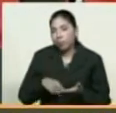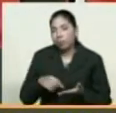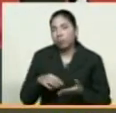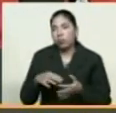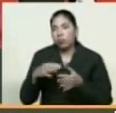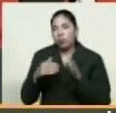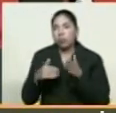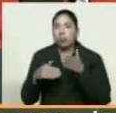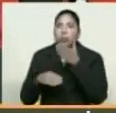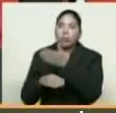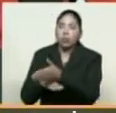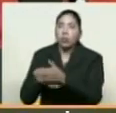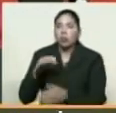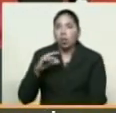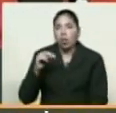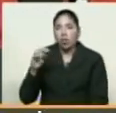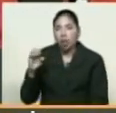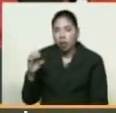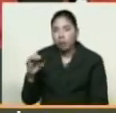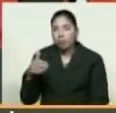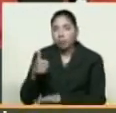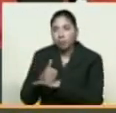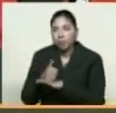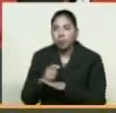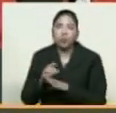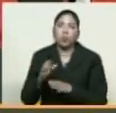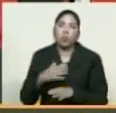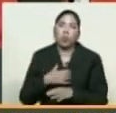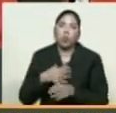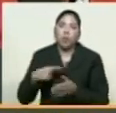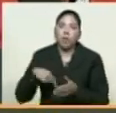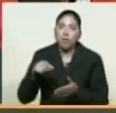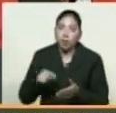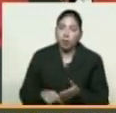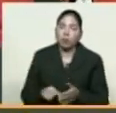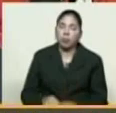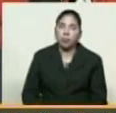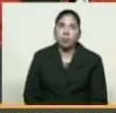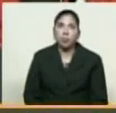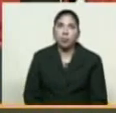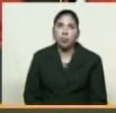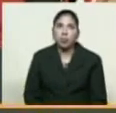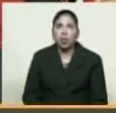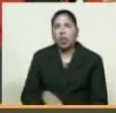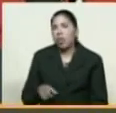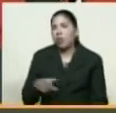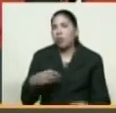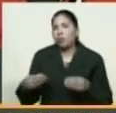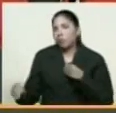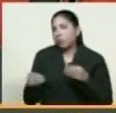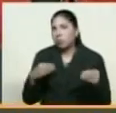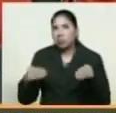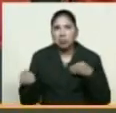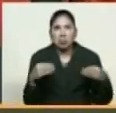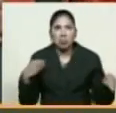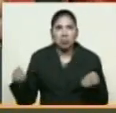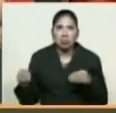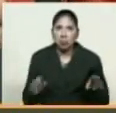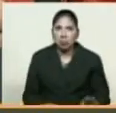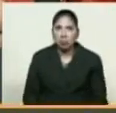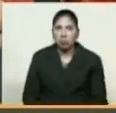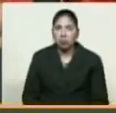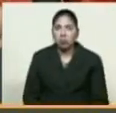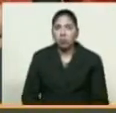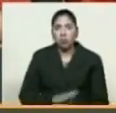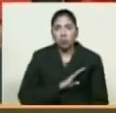sí lo hicieron y no tuvieron ningún problema en la recolección de la firma. De manera que esto es dinámico, total y absolutamente dinámico. El